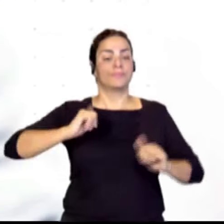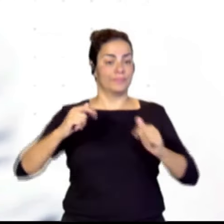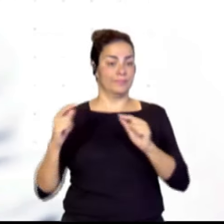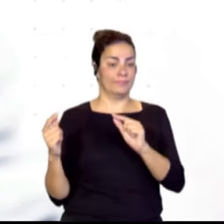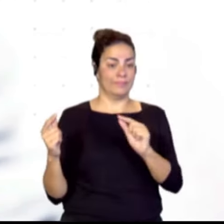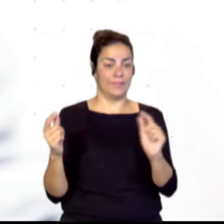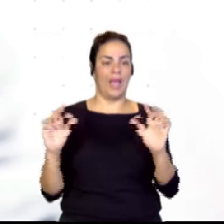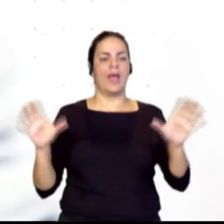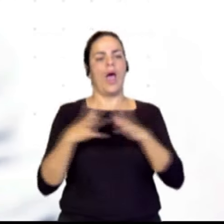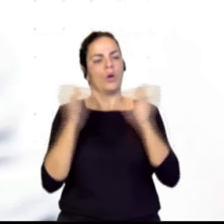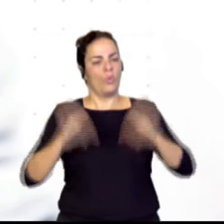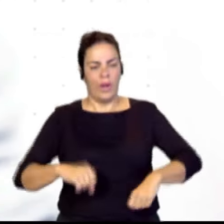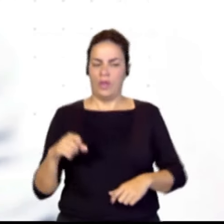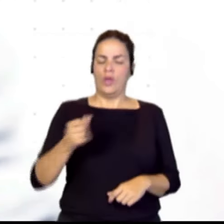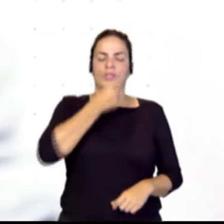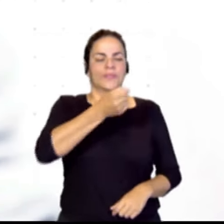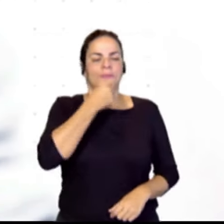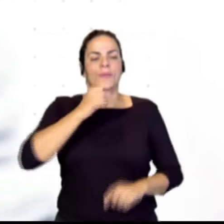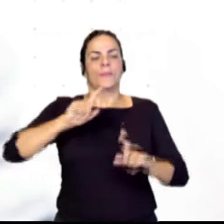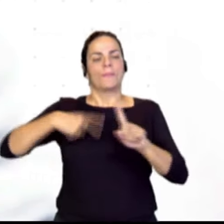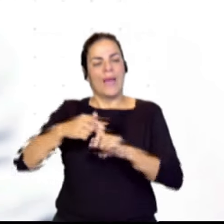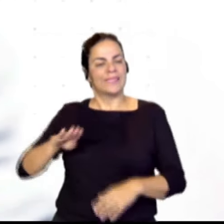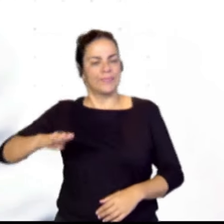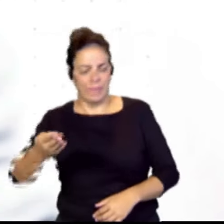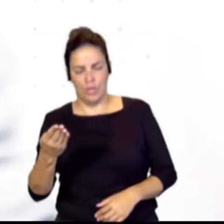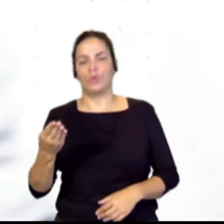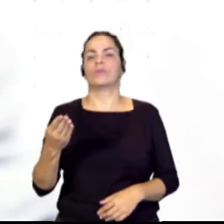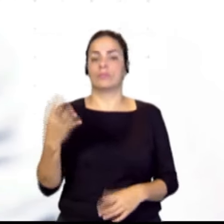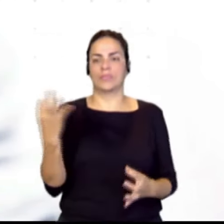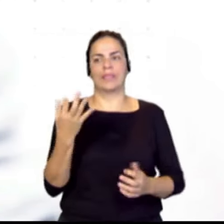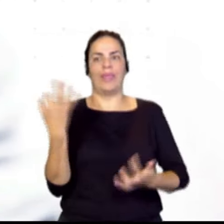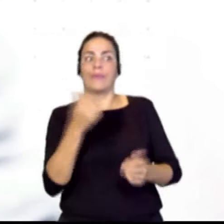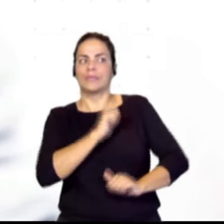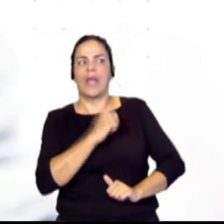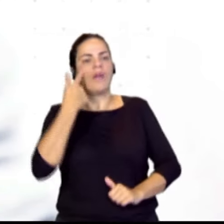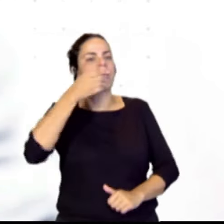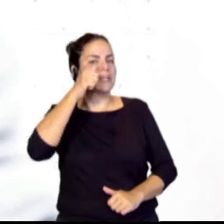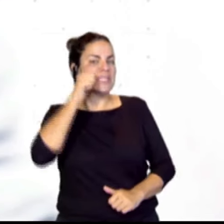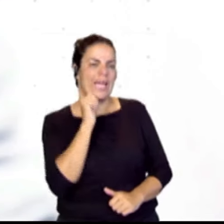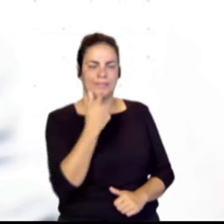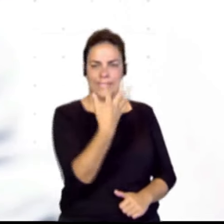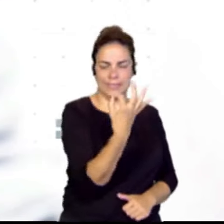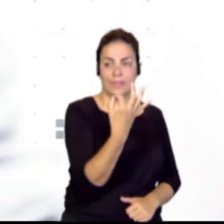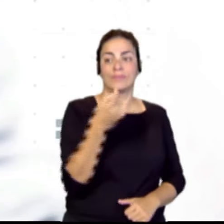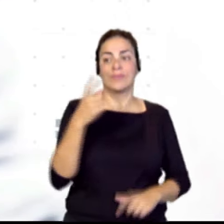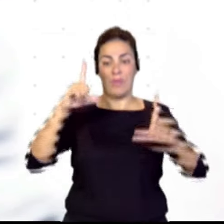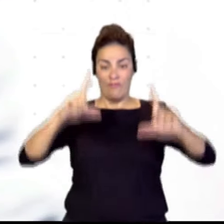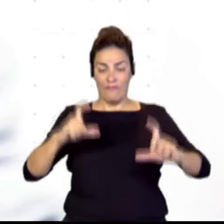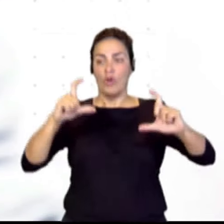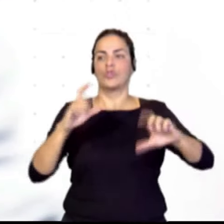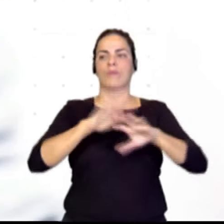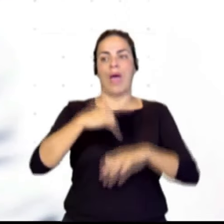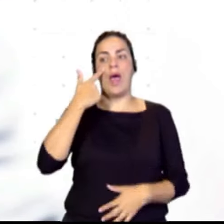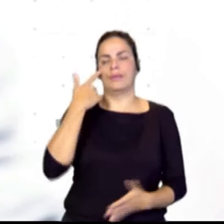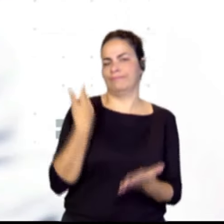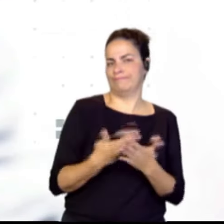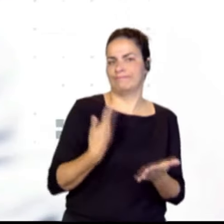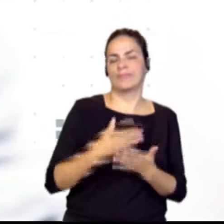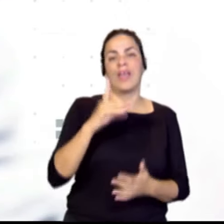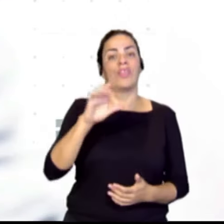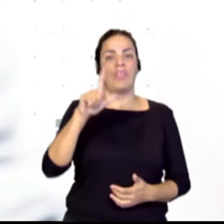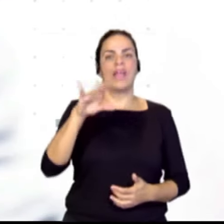de ecade y bildu hay que esperar a Sánchez y fotografía para dice este periódico La prueba de que delsi